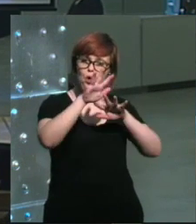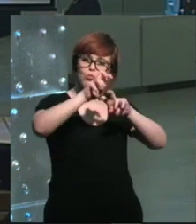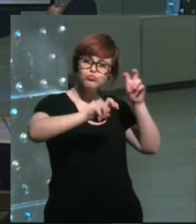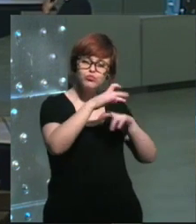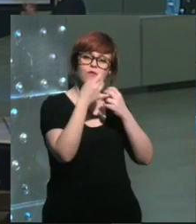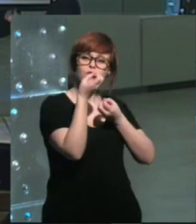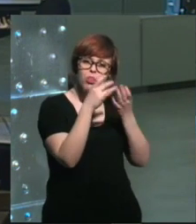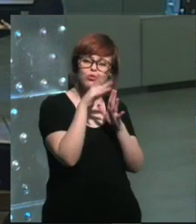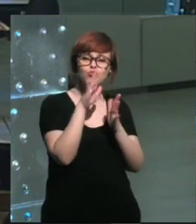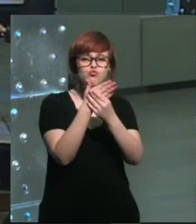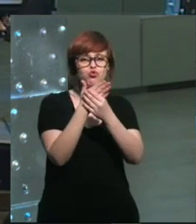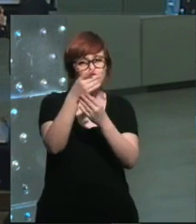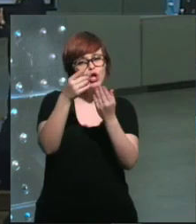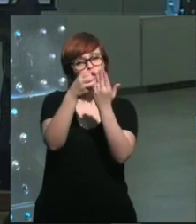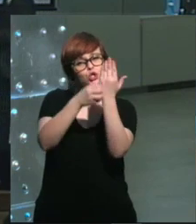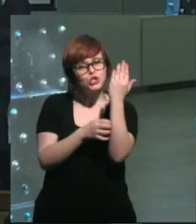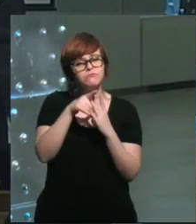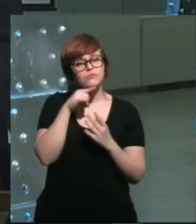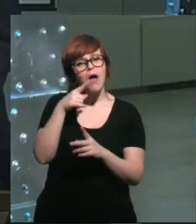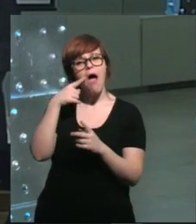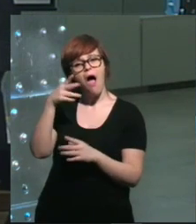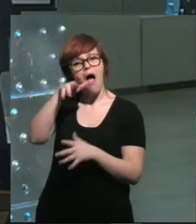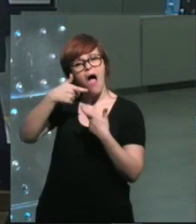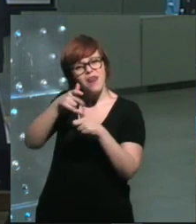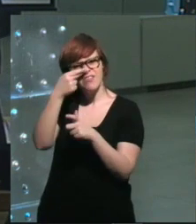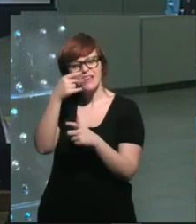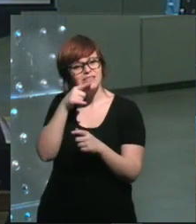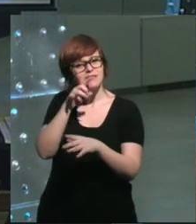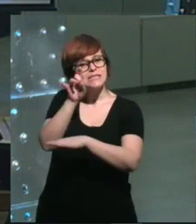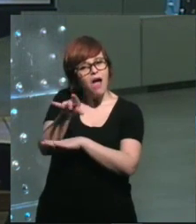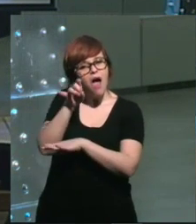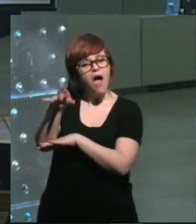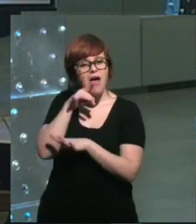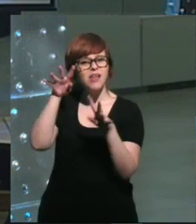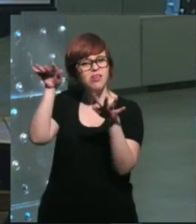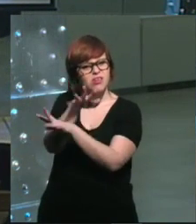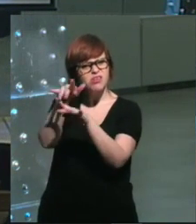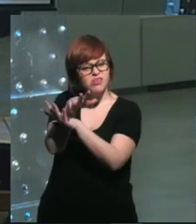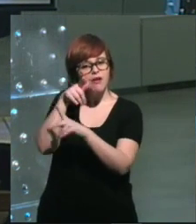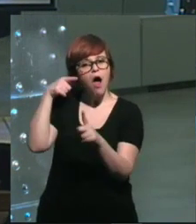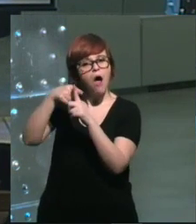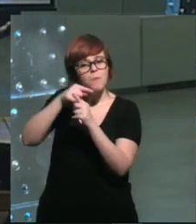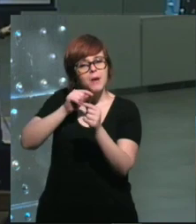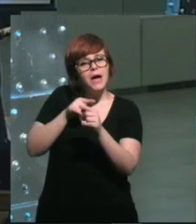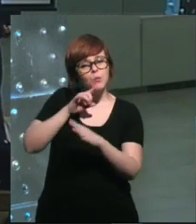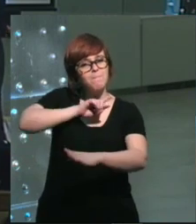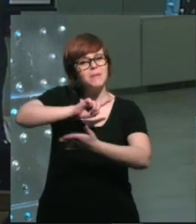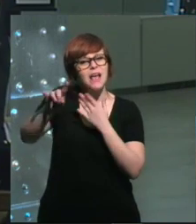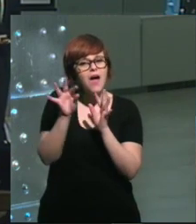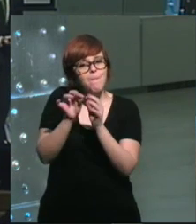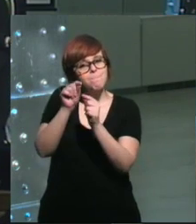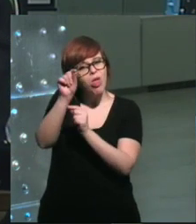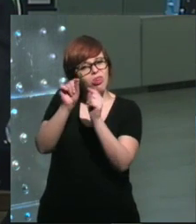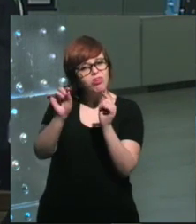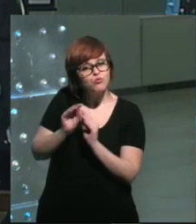dossier, intentábamos buscar sus áreas de interés para hacer el mensaje lo más a la medida posible y hablábamos de quién